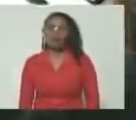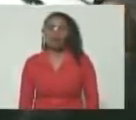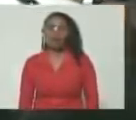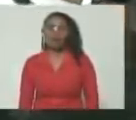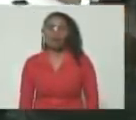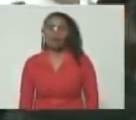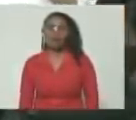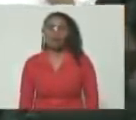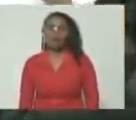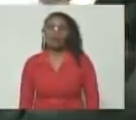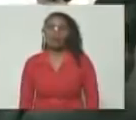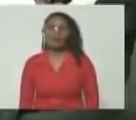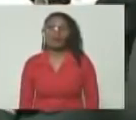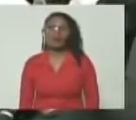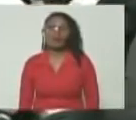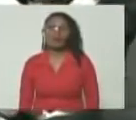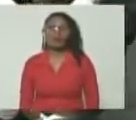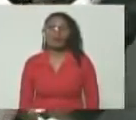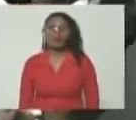¿Usted?